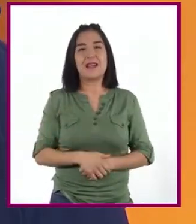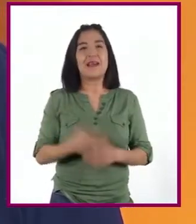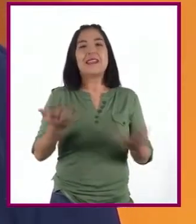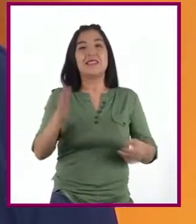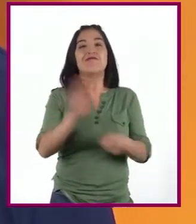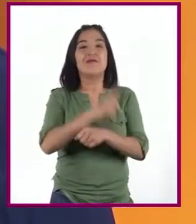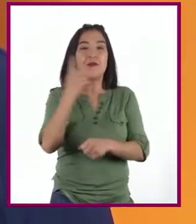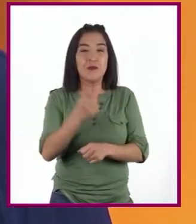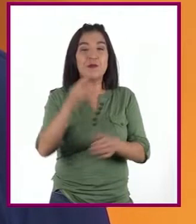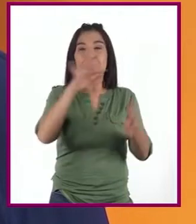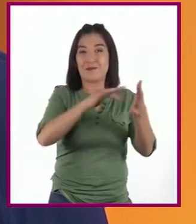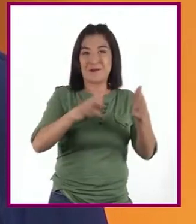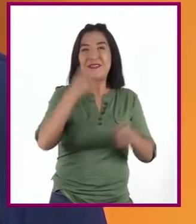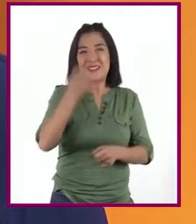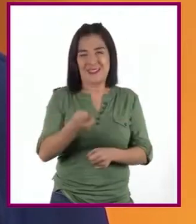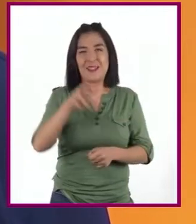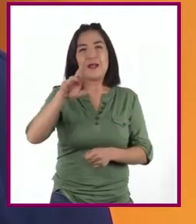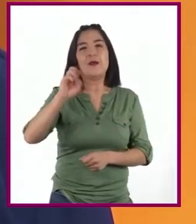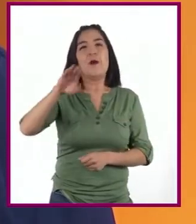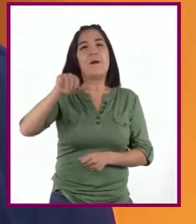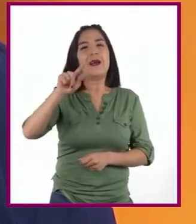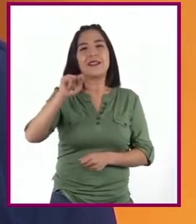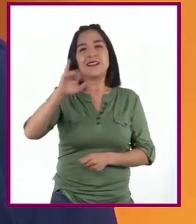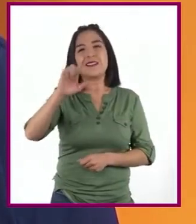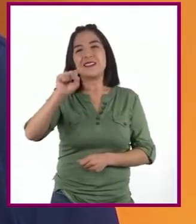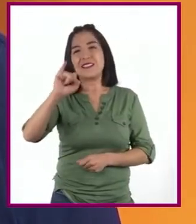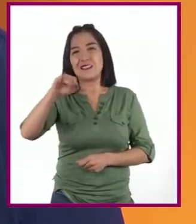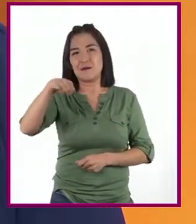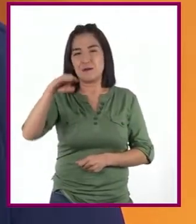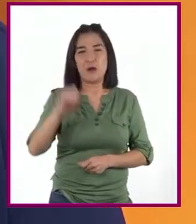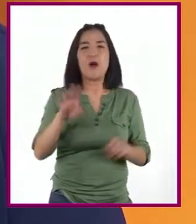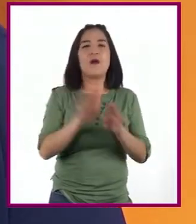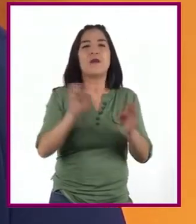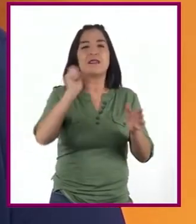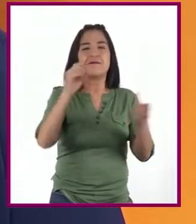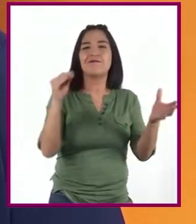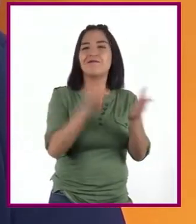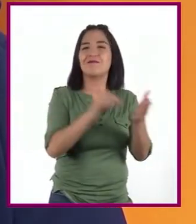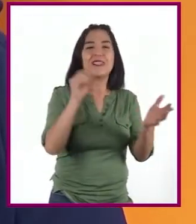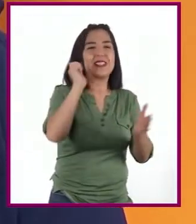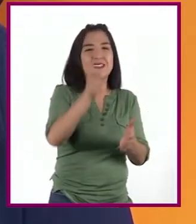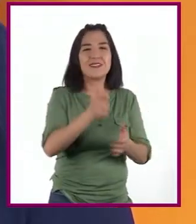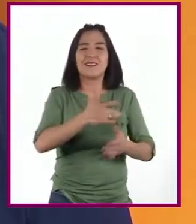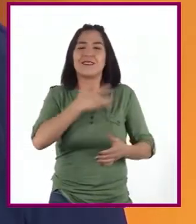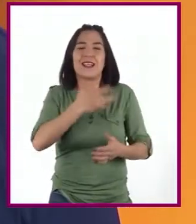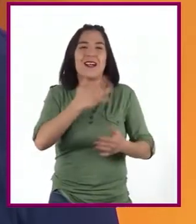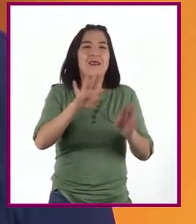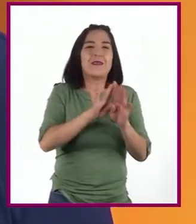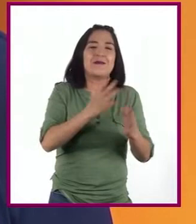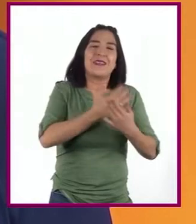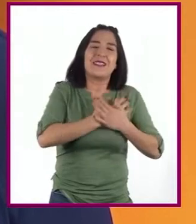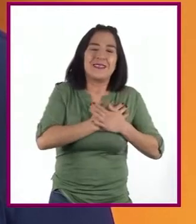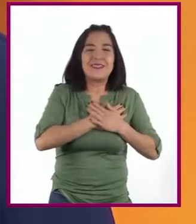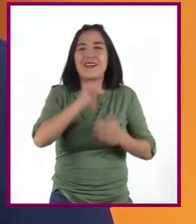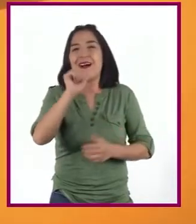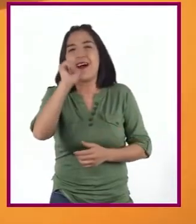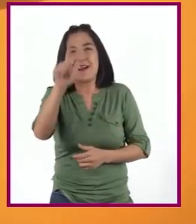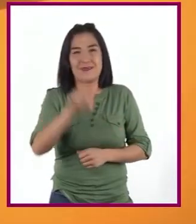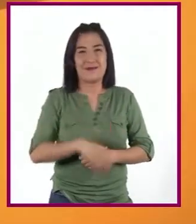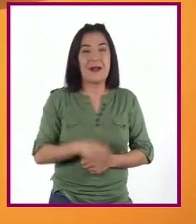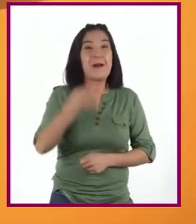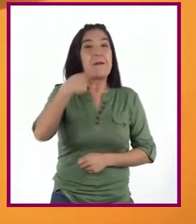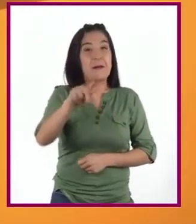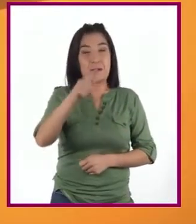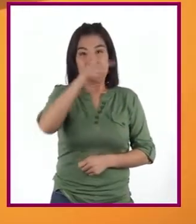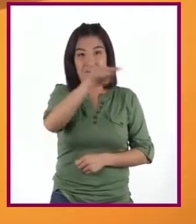Porque los poemas de este movimiento plasmaron en sus poemas los sentimientos más puros de su alma. Pero